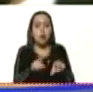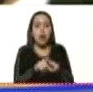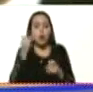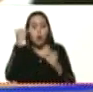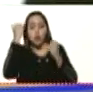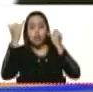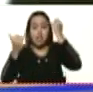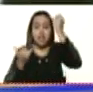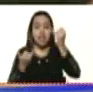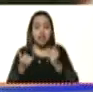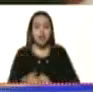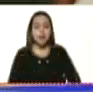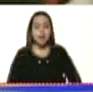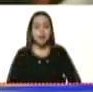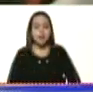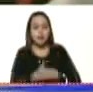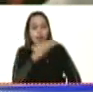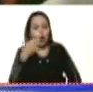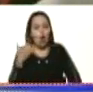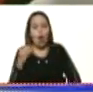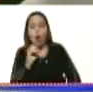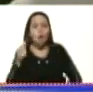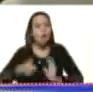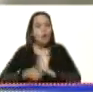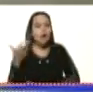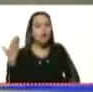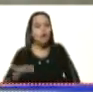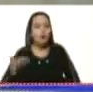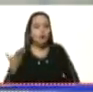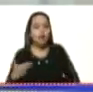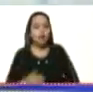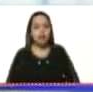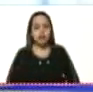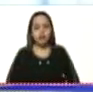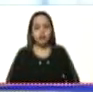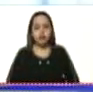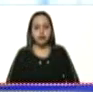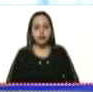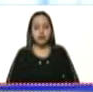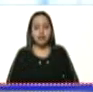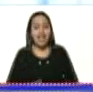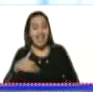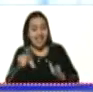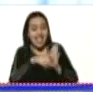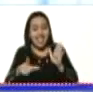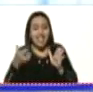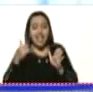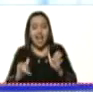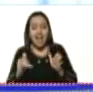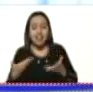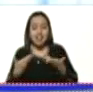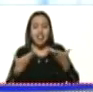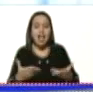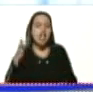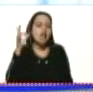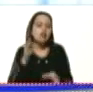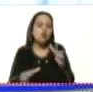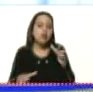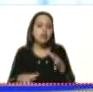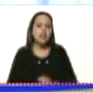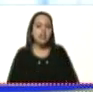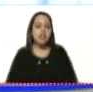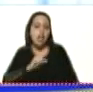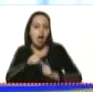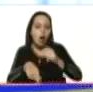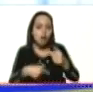más memorable ni de más trascendencia. Ella va a fijar la suerte de la generación actual